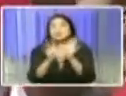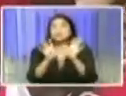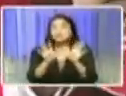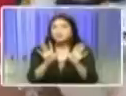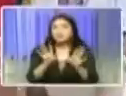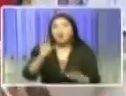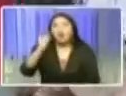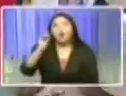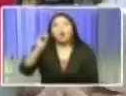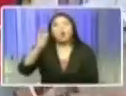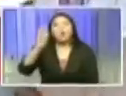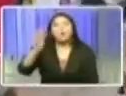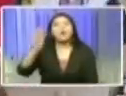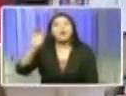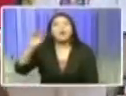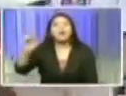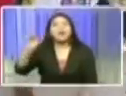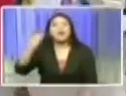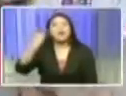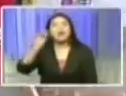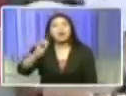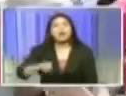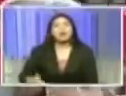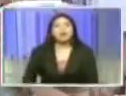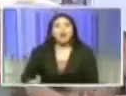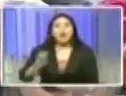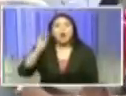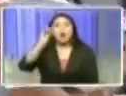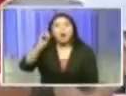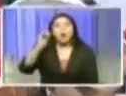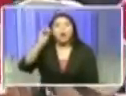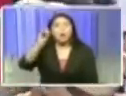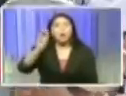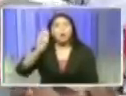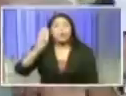Ove, ove, ove, ove.